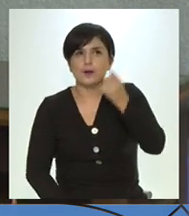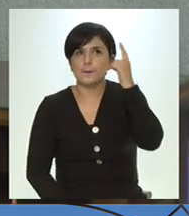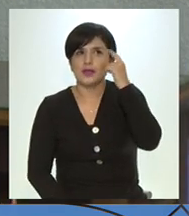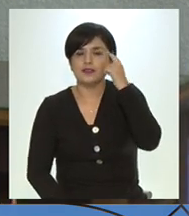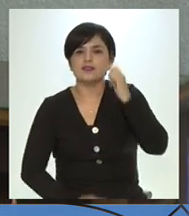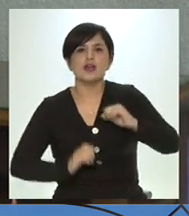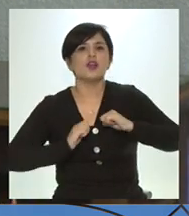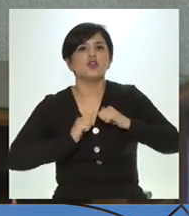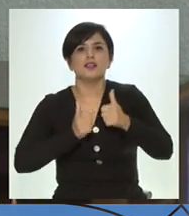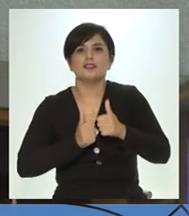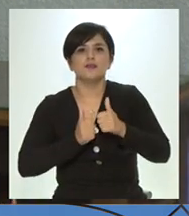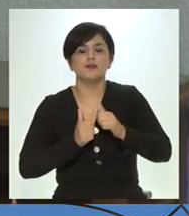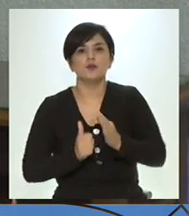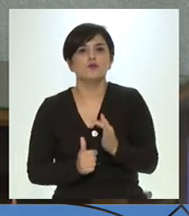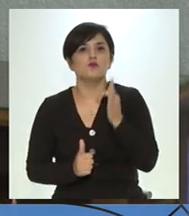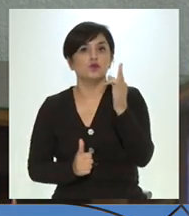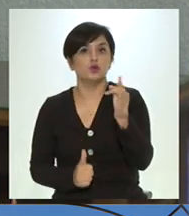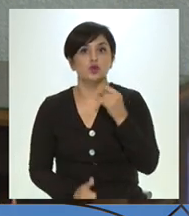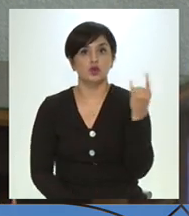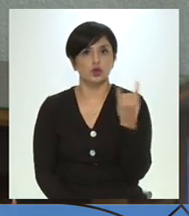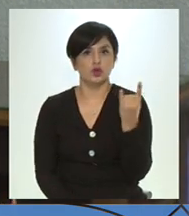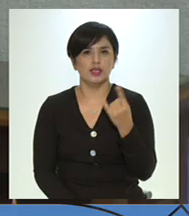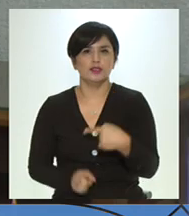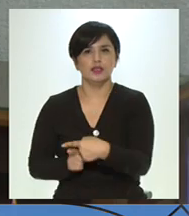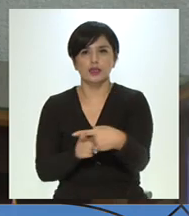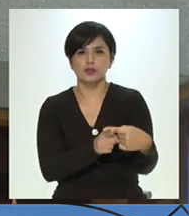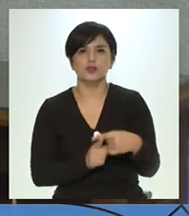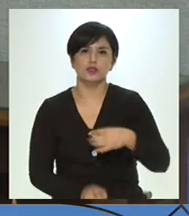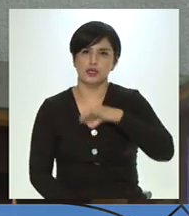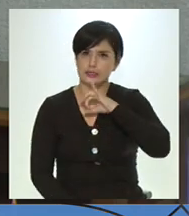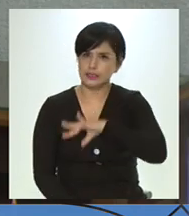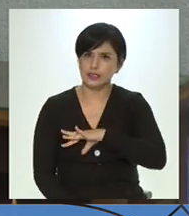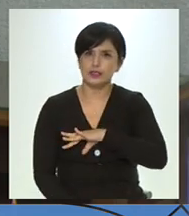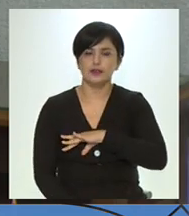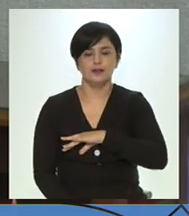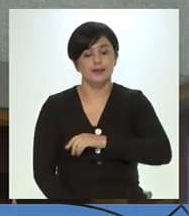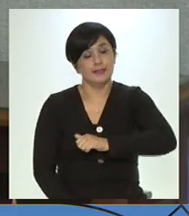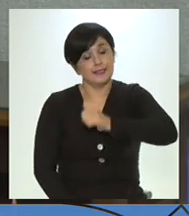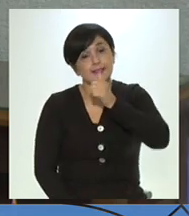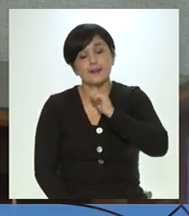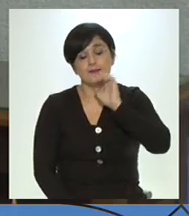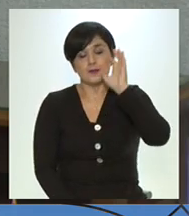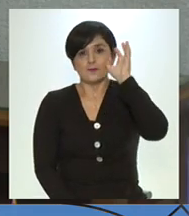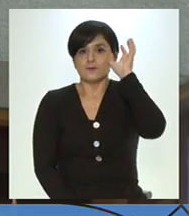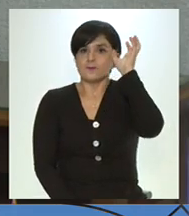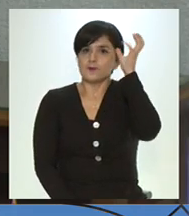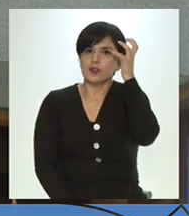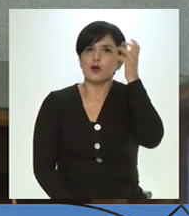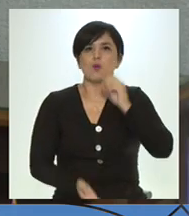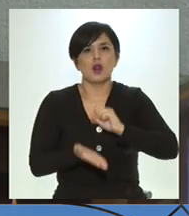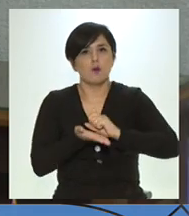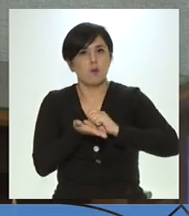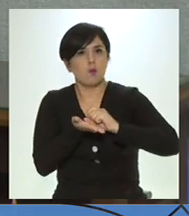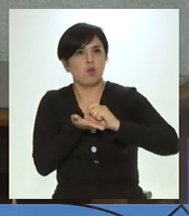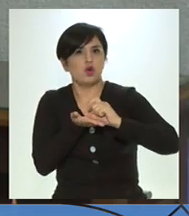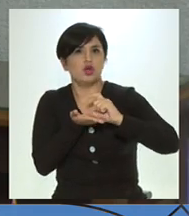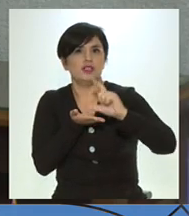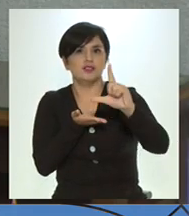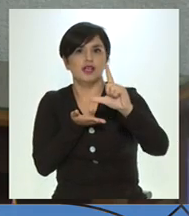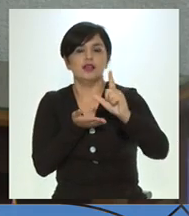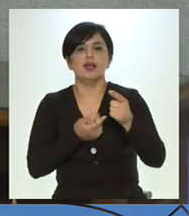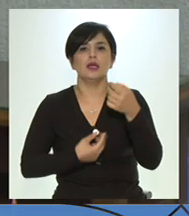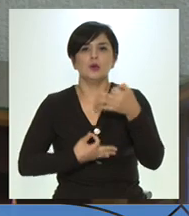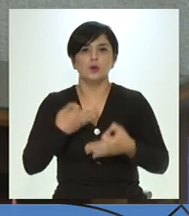urgentes y futuros que la sociedad chilena que aún debe madurar y mucho para progresar en justicia social